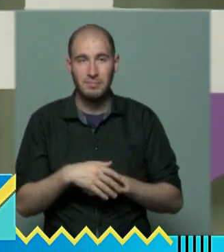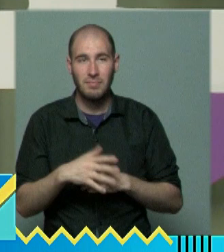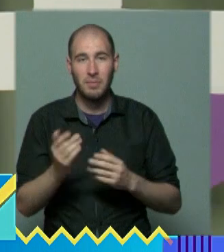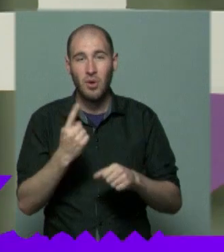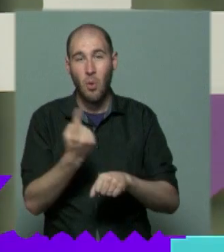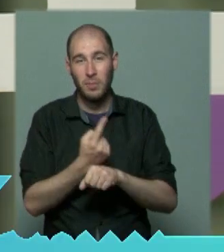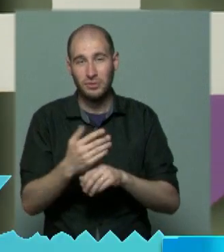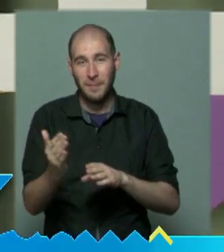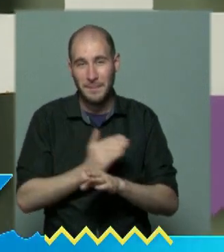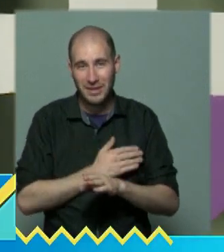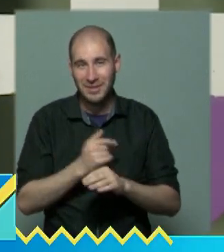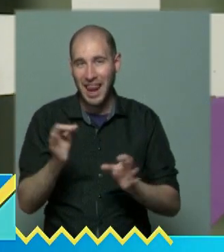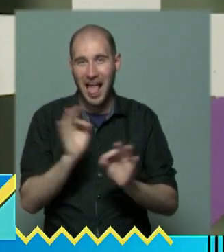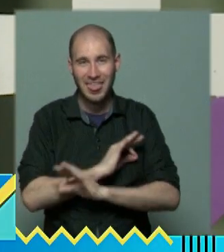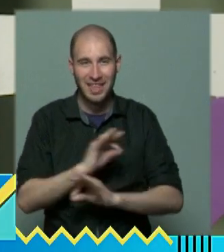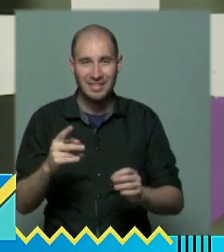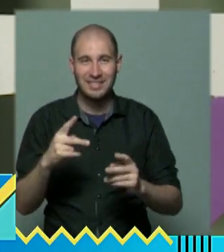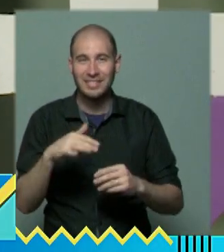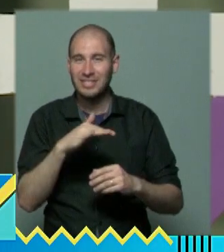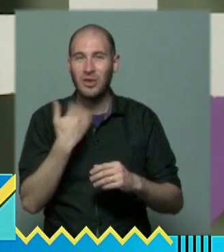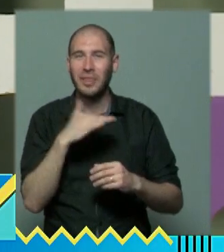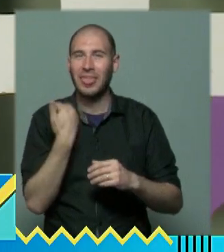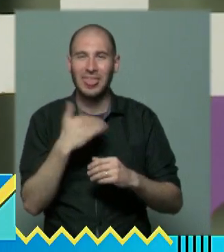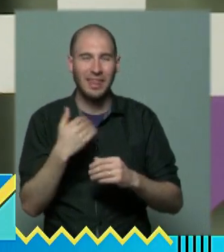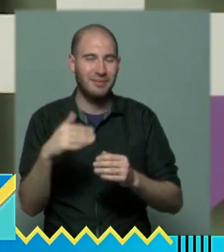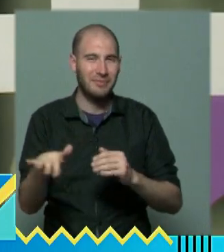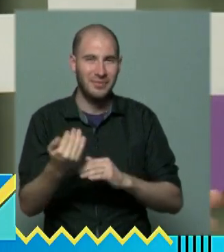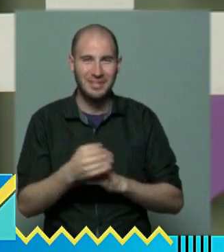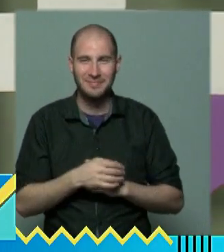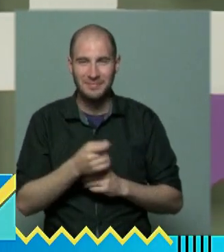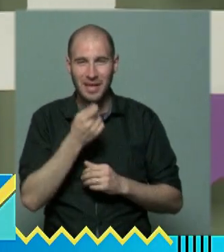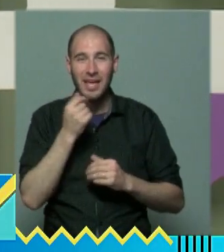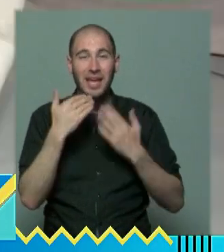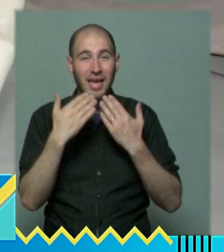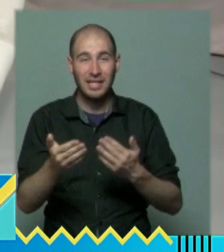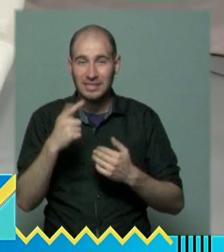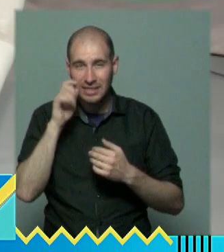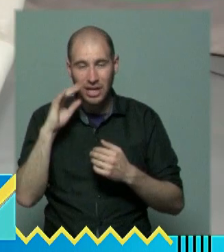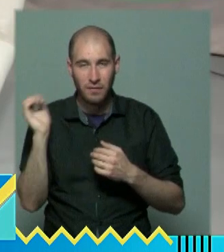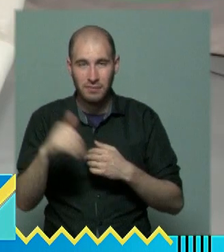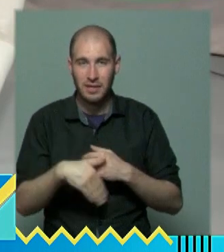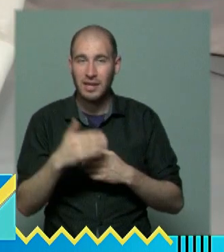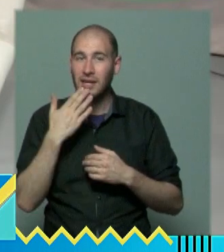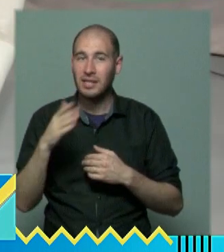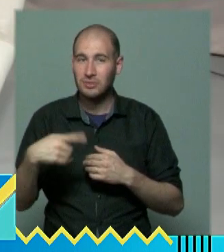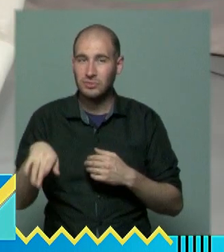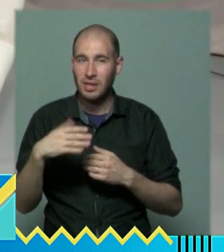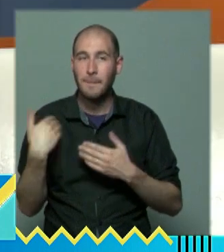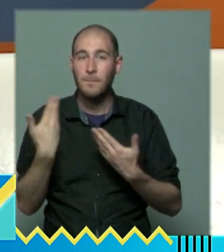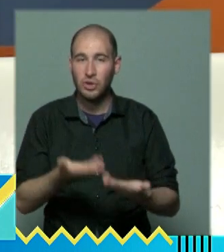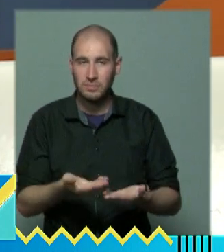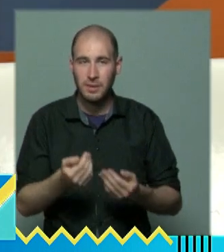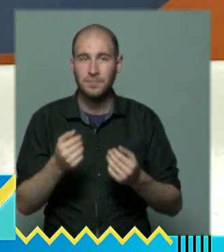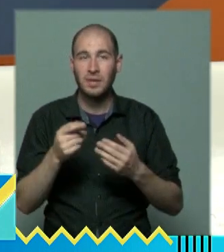aproximadamente un minuto o menos, no nos queda nada, no hacen así como que ya estamos afuera. Así que agradecerte, Sergio, por haber venido hasta acá. No, gracias por la posibilidad,